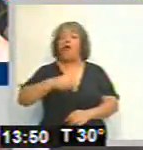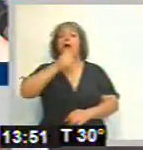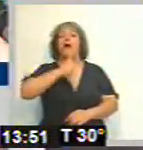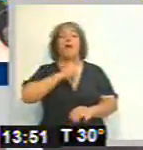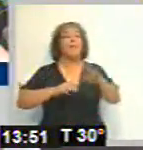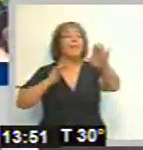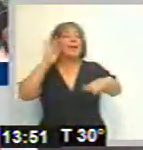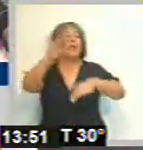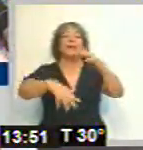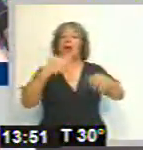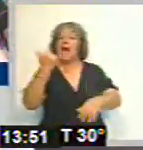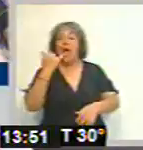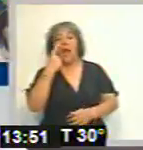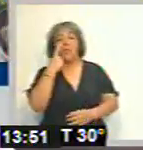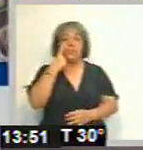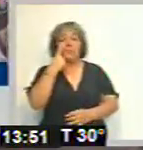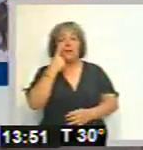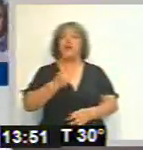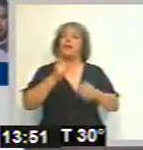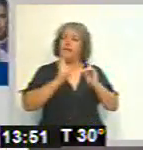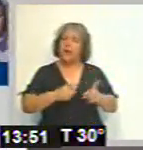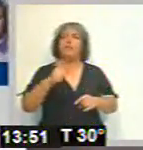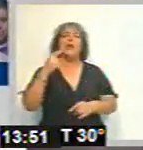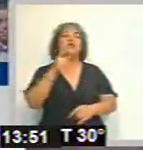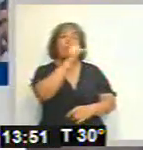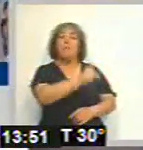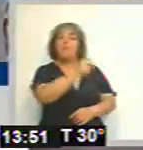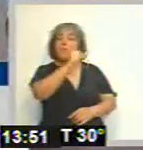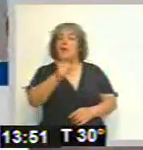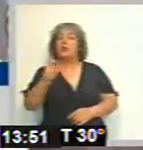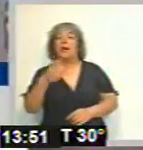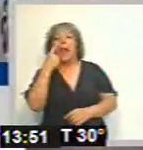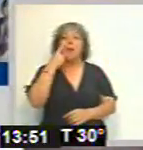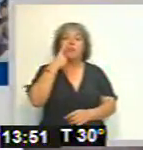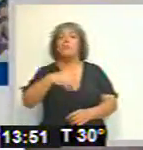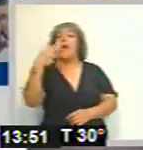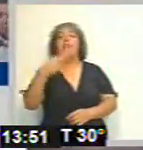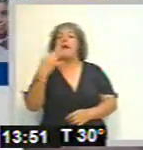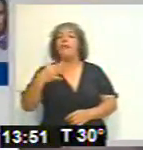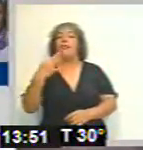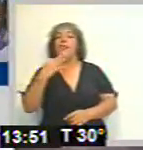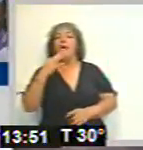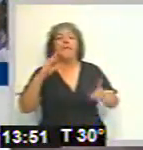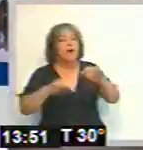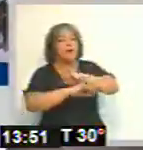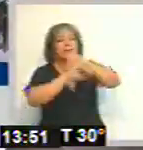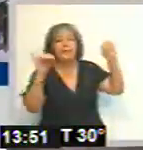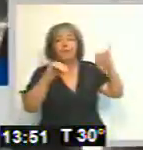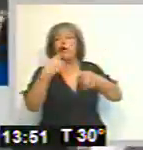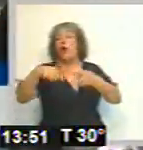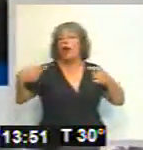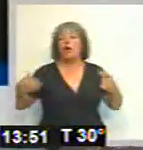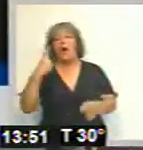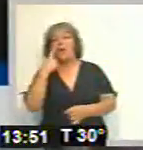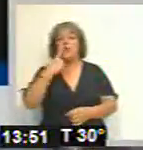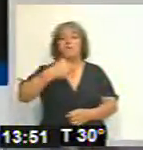que tiene el municipio, porque creemos que también es un público al que el municipio debe llegar, y debe llegar con todo lo que el municipio tiene.